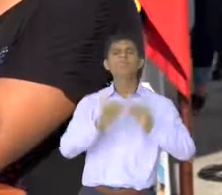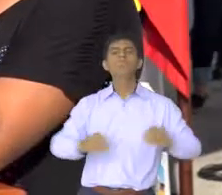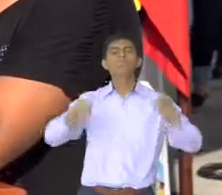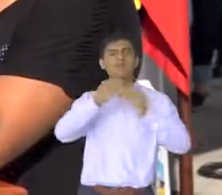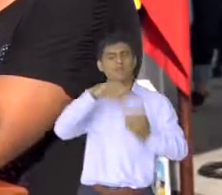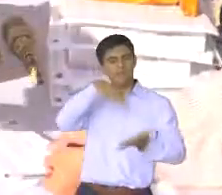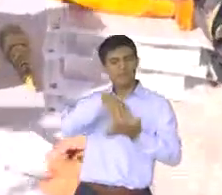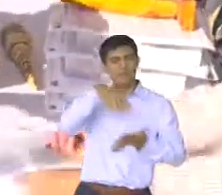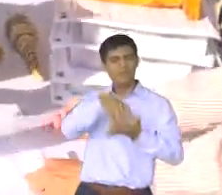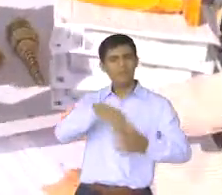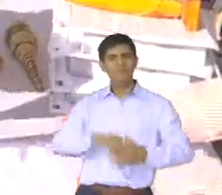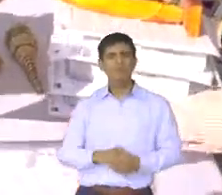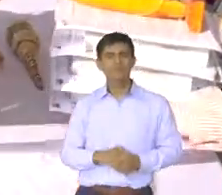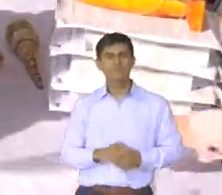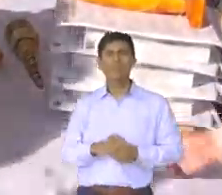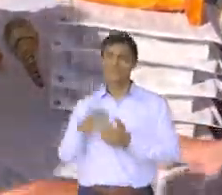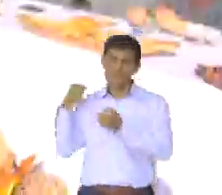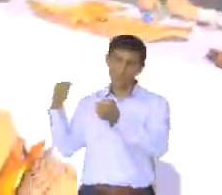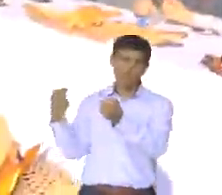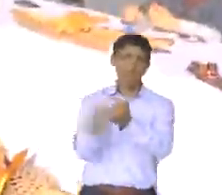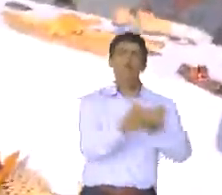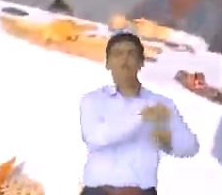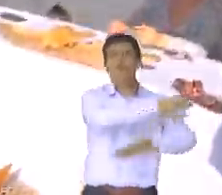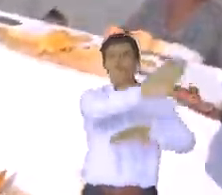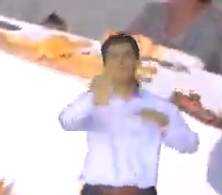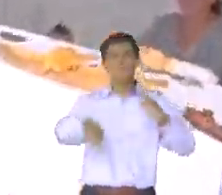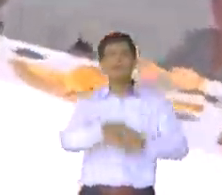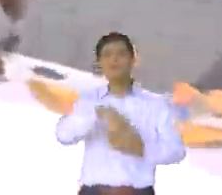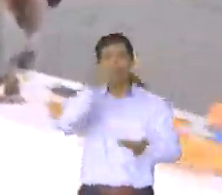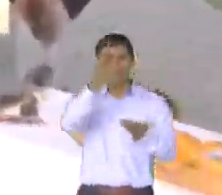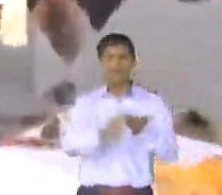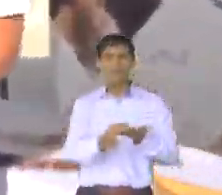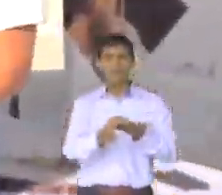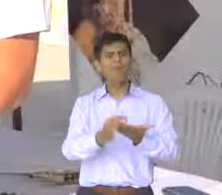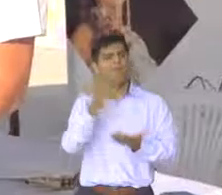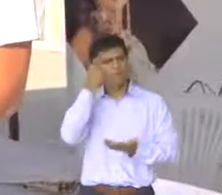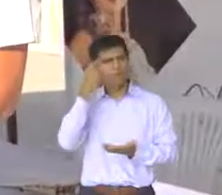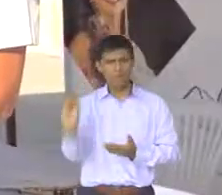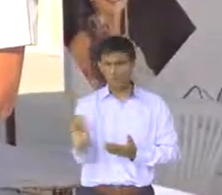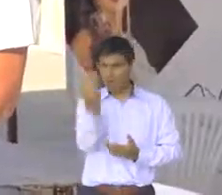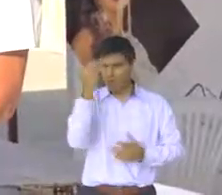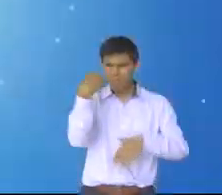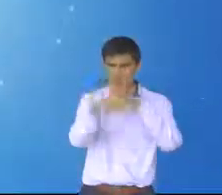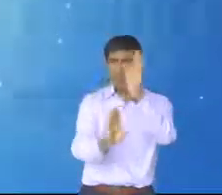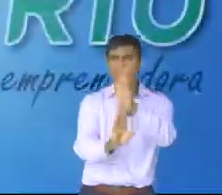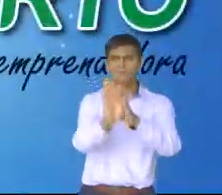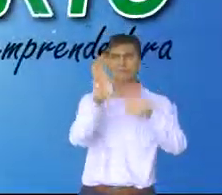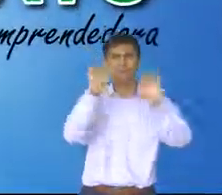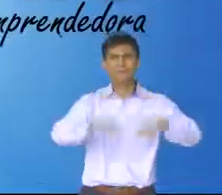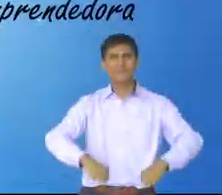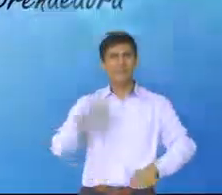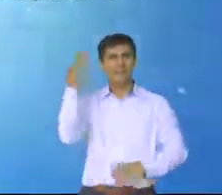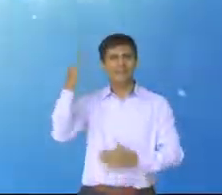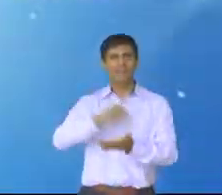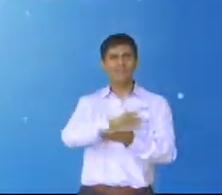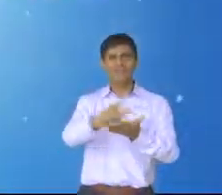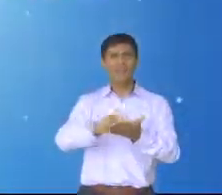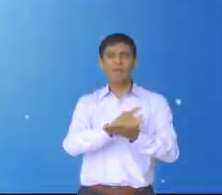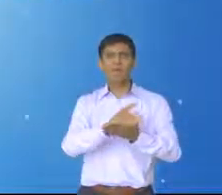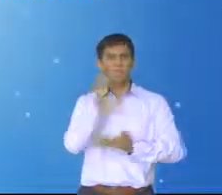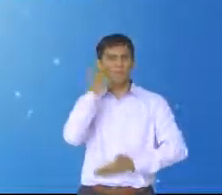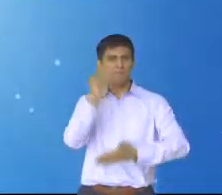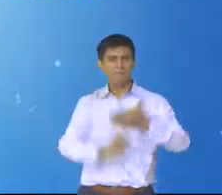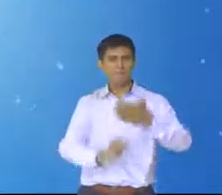nuestros estudios. Trabajamos por el presente y el futuro del cantón, porque creemos en nuestros jóvenes. Alcaldía de Lago